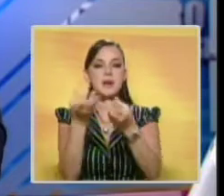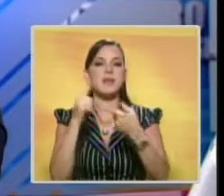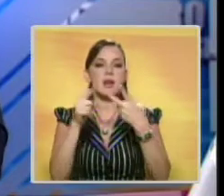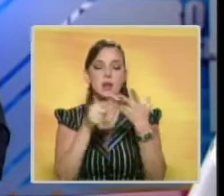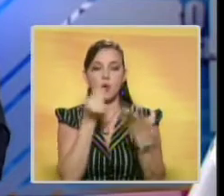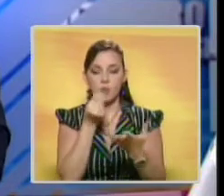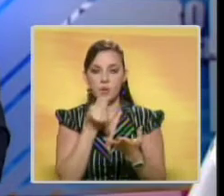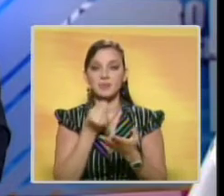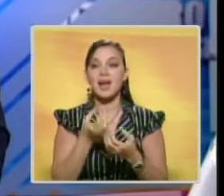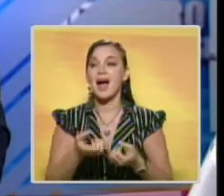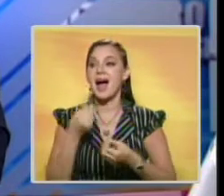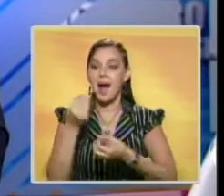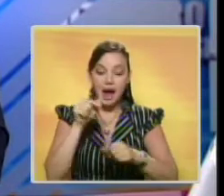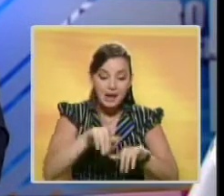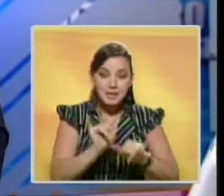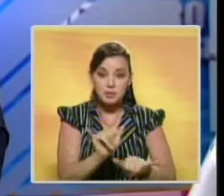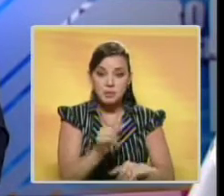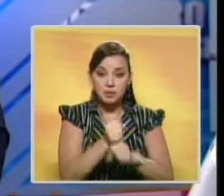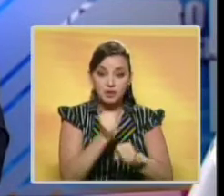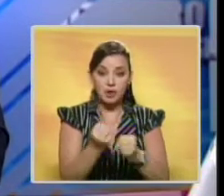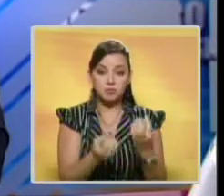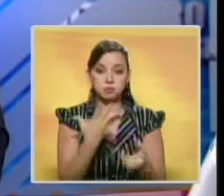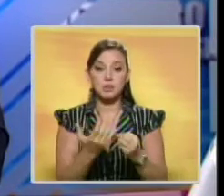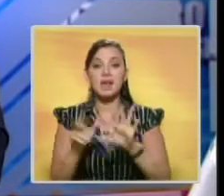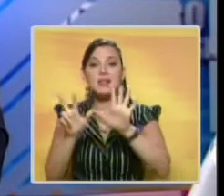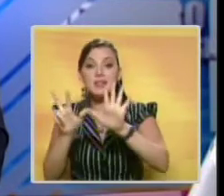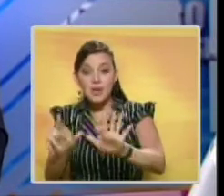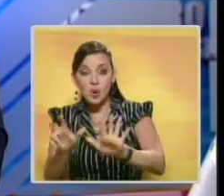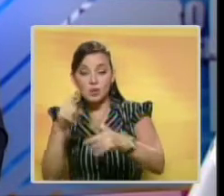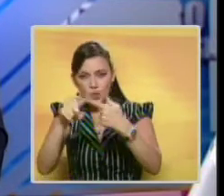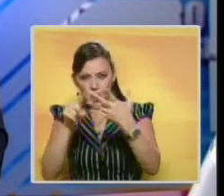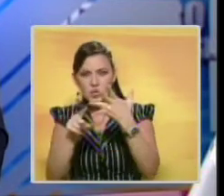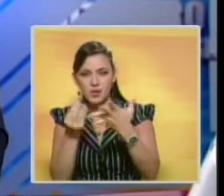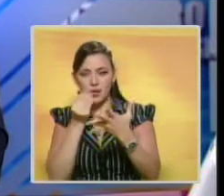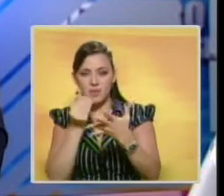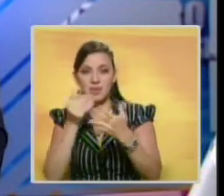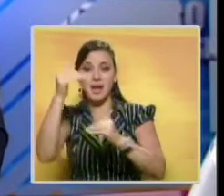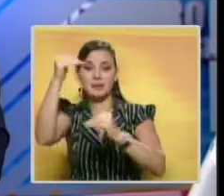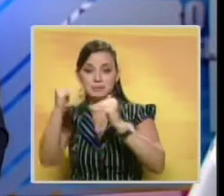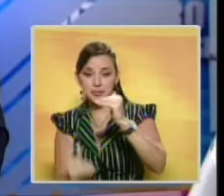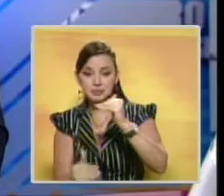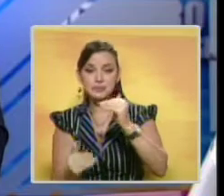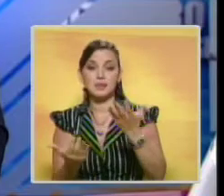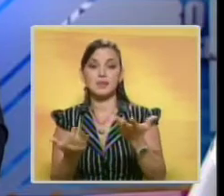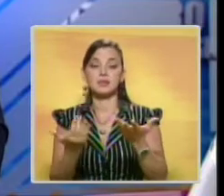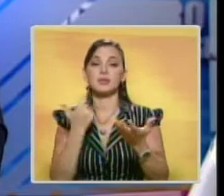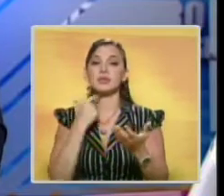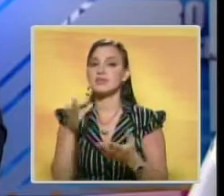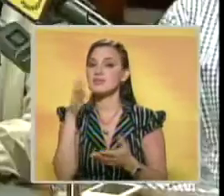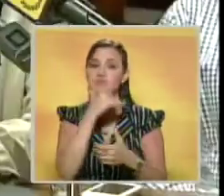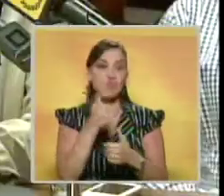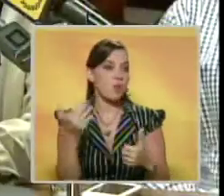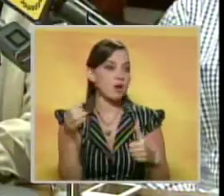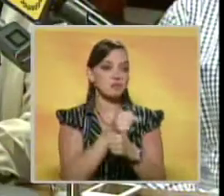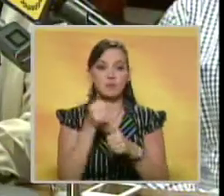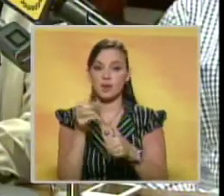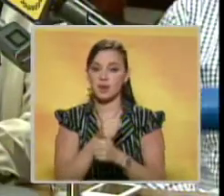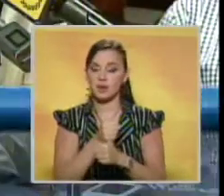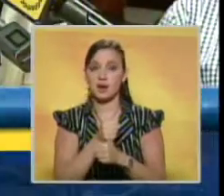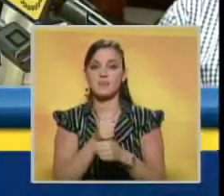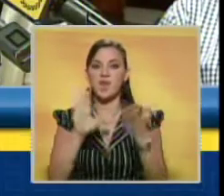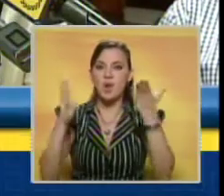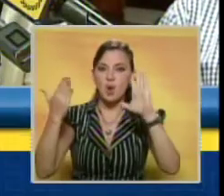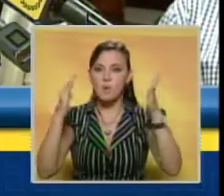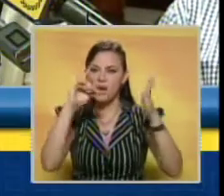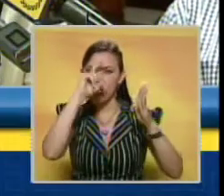de 12 rubros prioritarios, 8 registraron caída durante el año 2014 con respecto al 2013. La producción